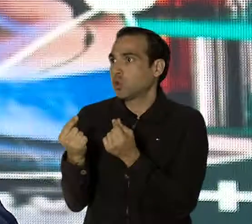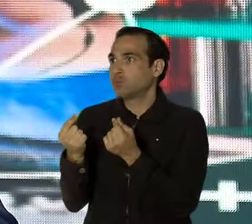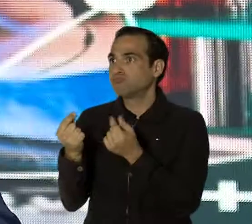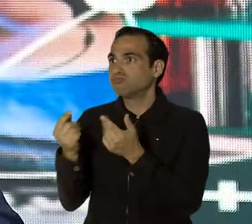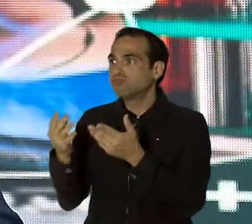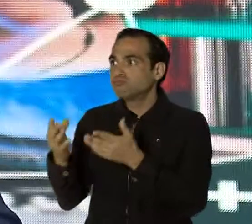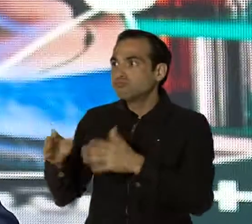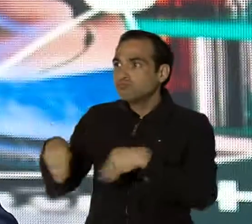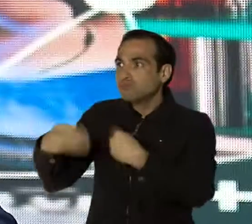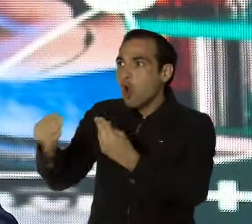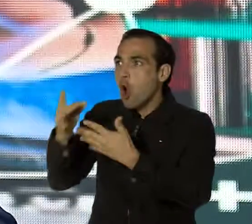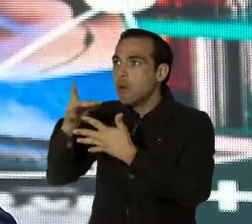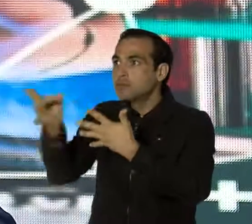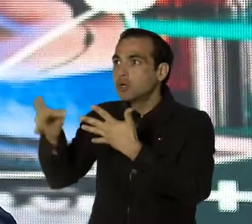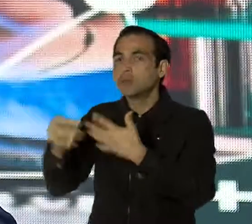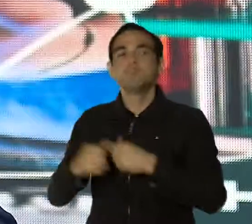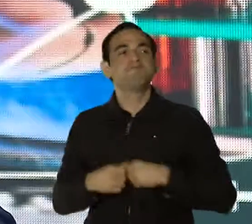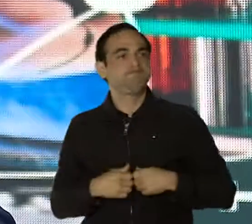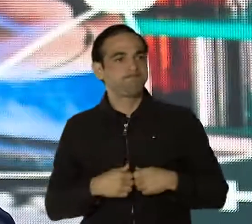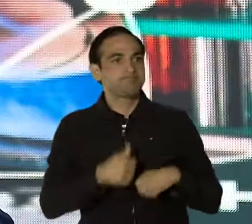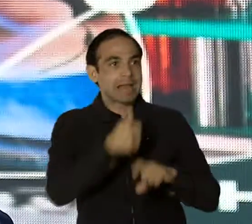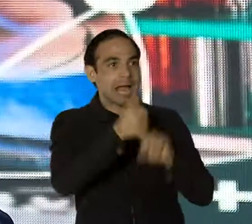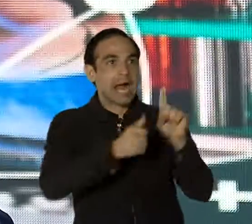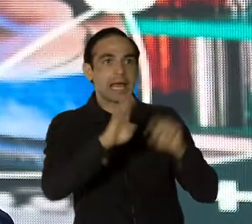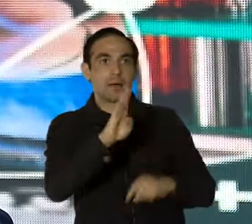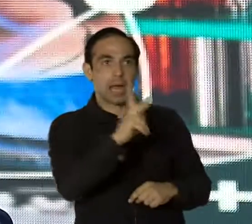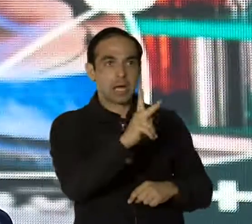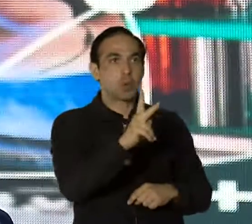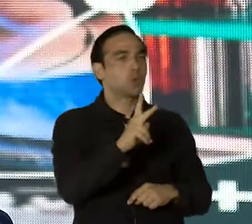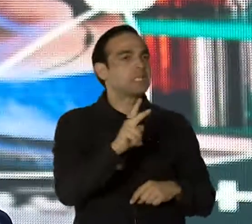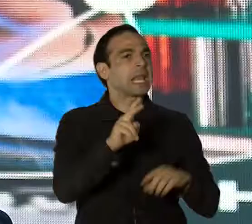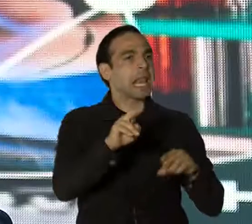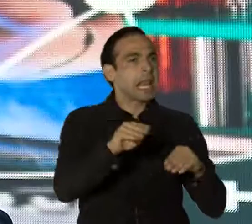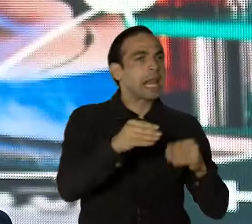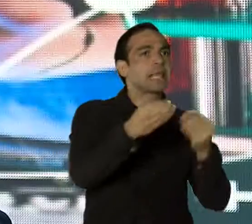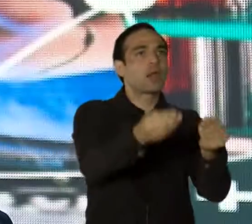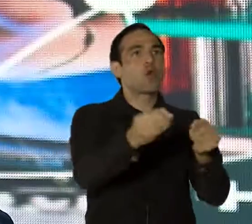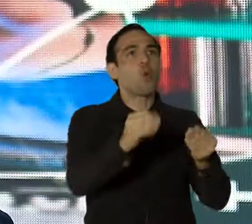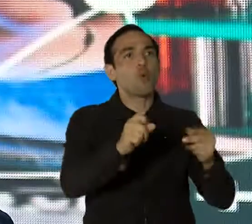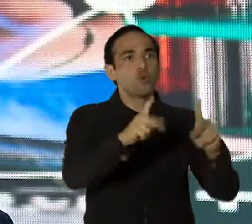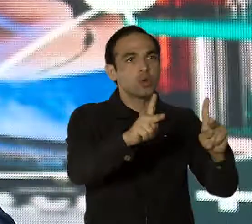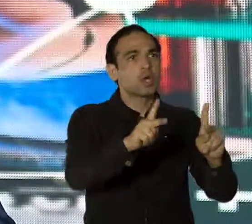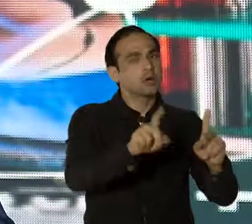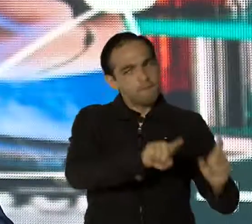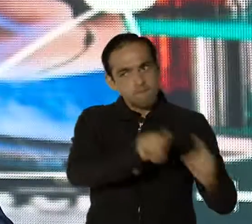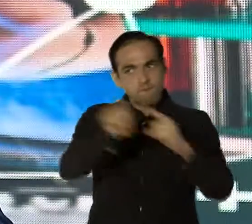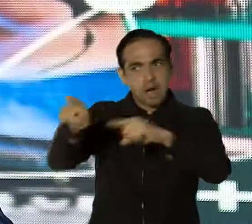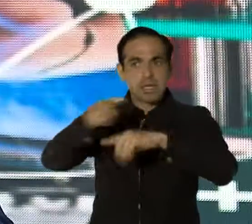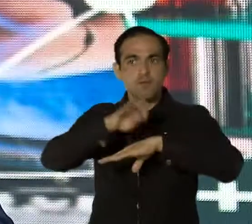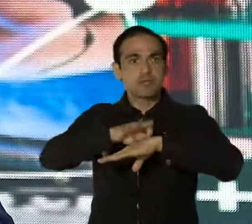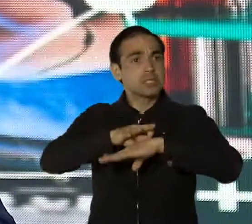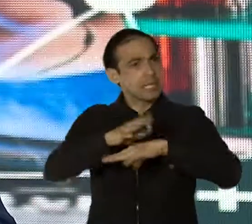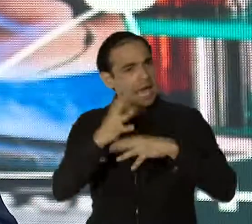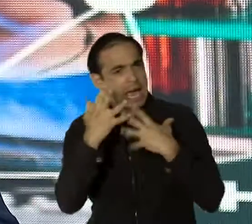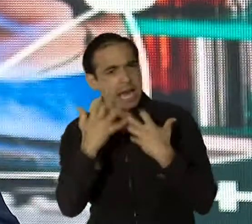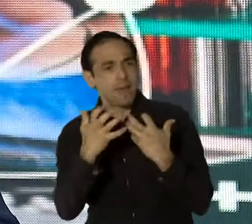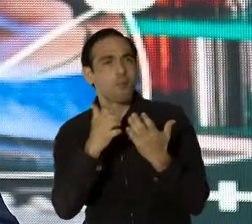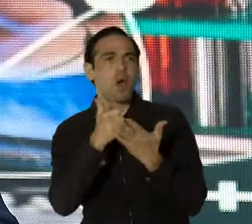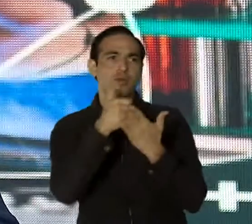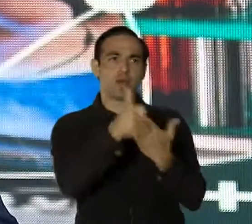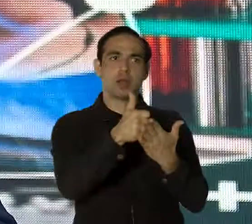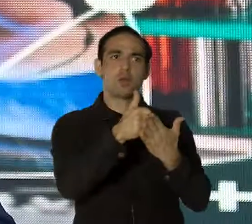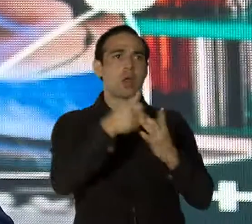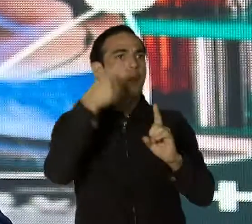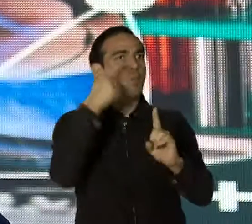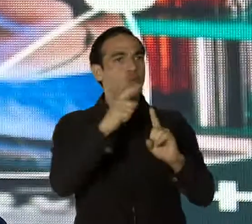dando la oportunidad de que vayan a su centro, los llamen, hay las ayudas. Queremos ayudarlos para que no pierdan esa familia las